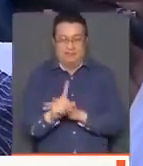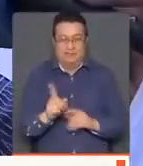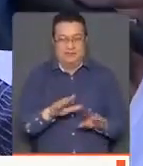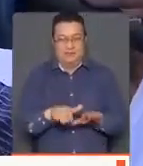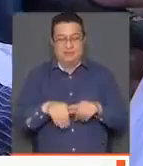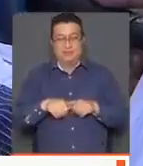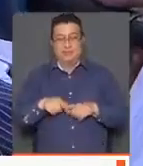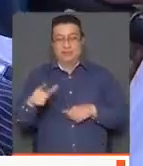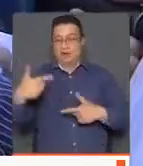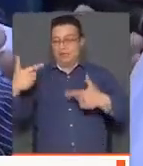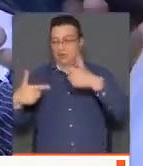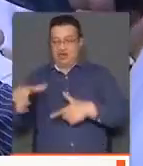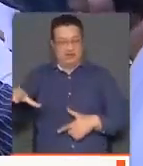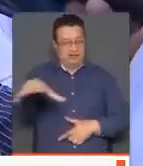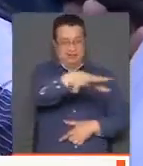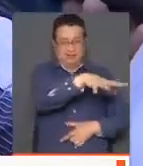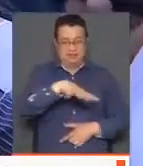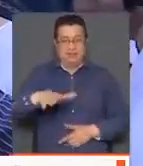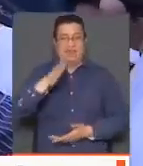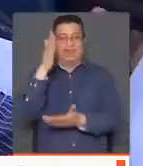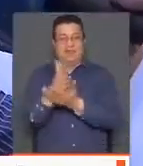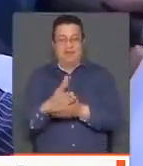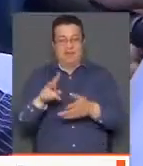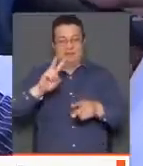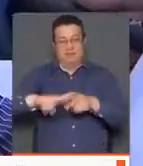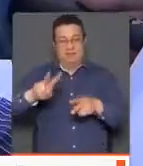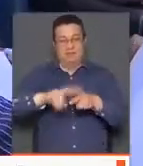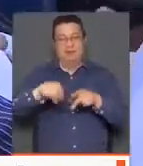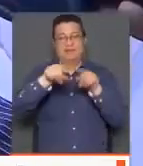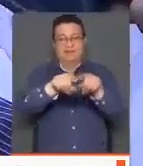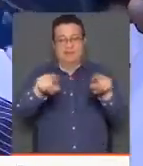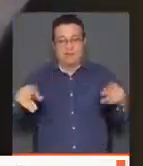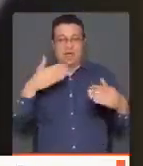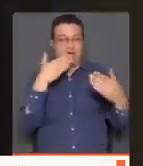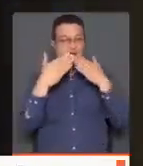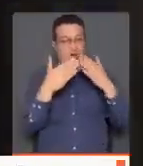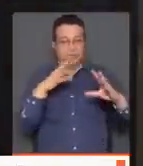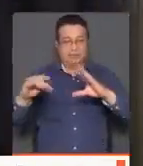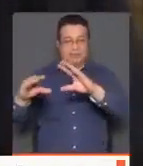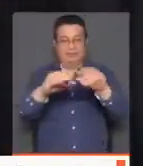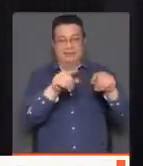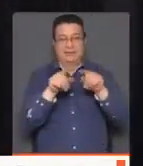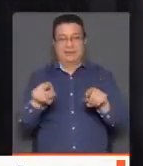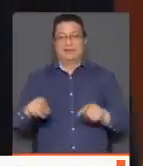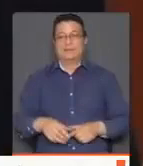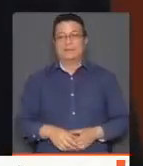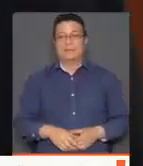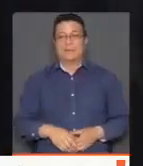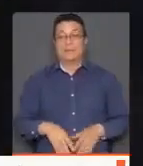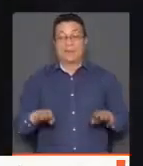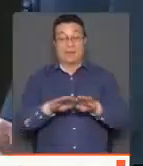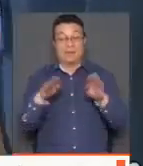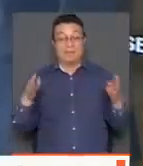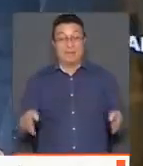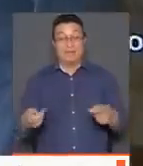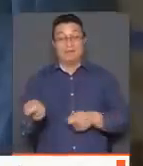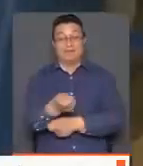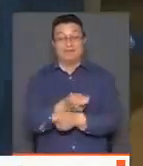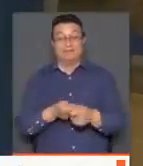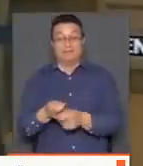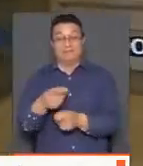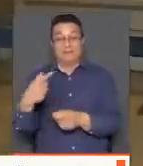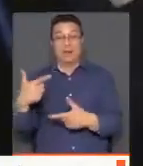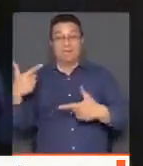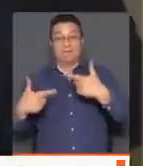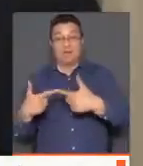fuerzas políticas quienes están desarrollando las conversaciones. La mesa negociadora de las distintas fuerzas